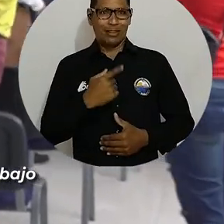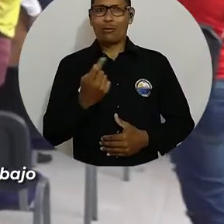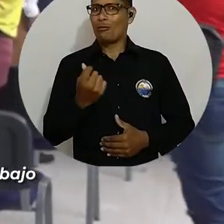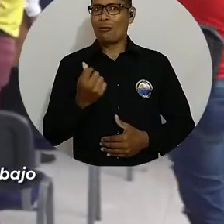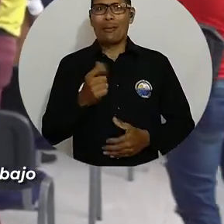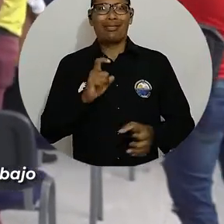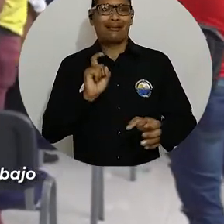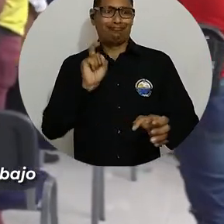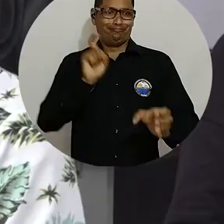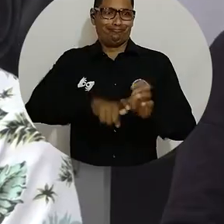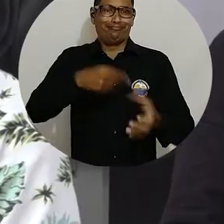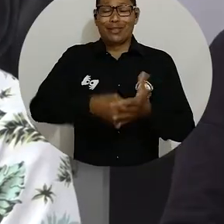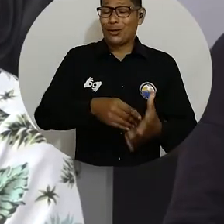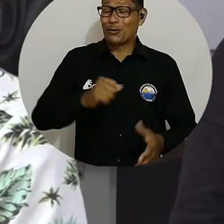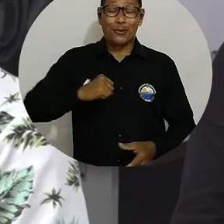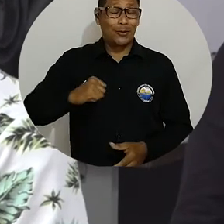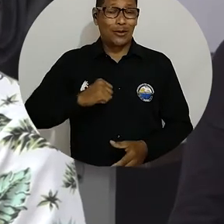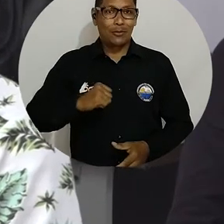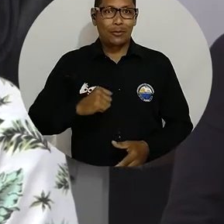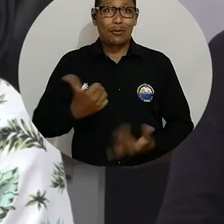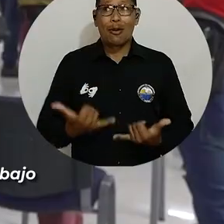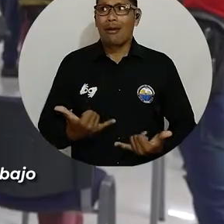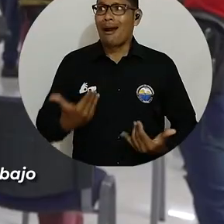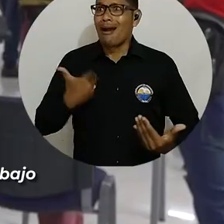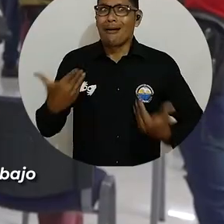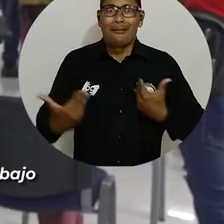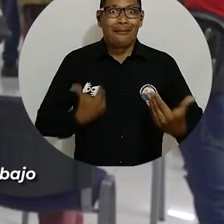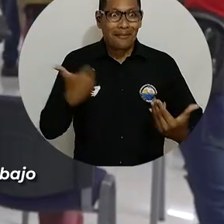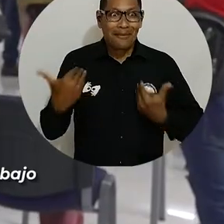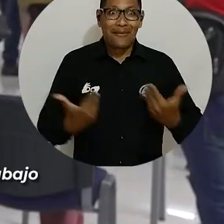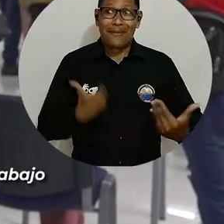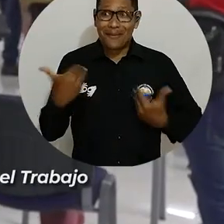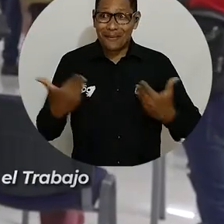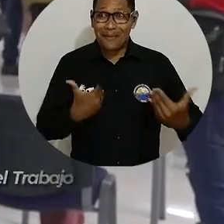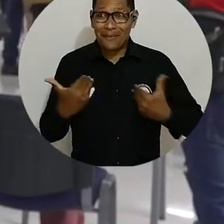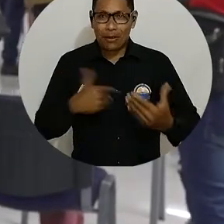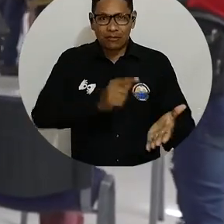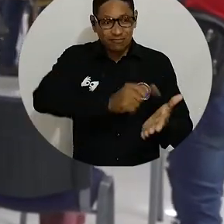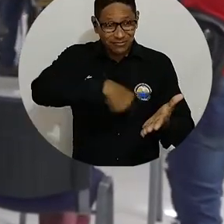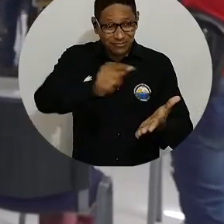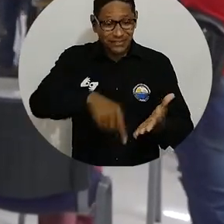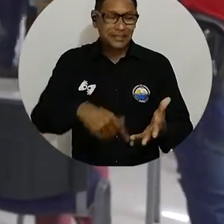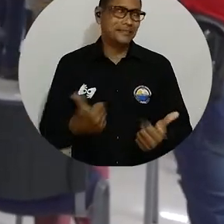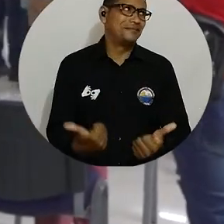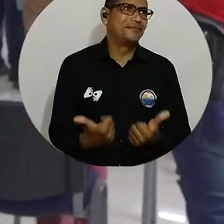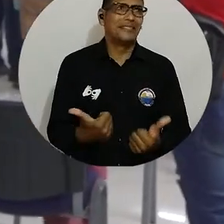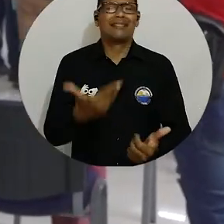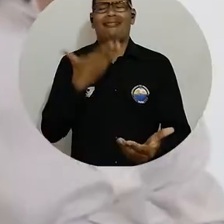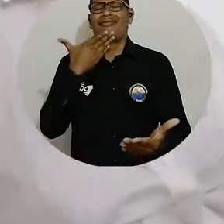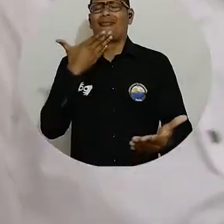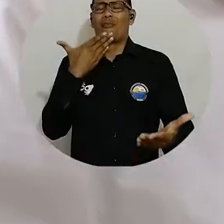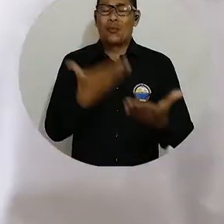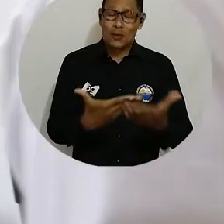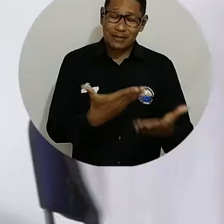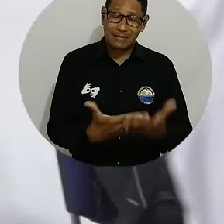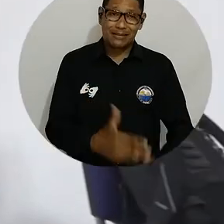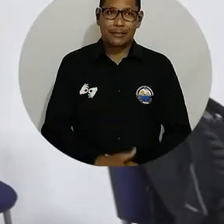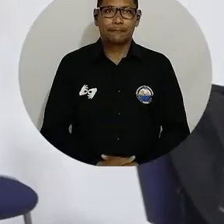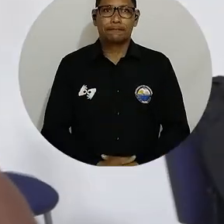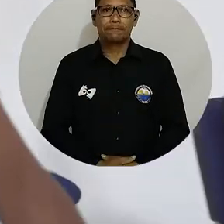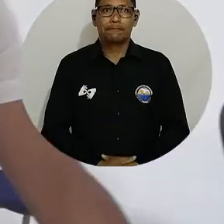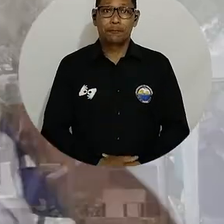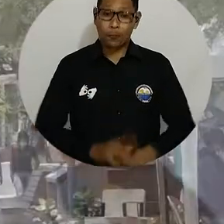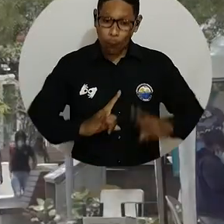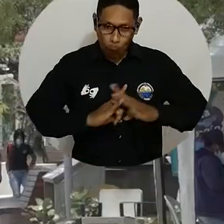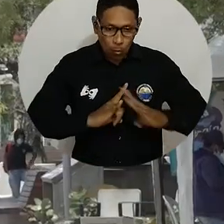tenía para pagar ese semestre, entonces muy alegre por esa firma y pues agradecida. Unimagdalena